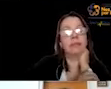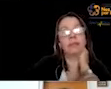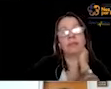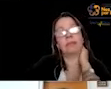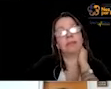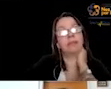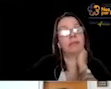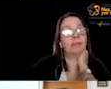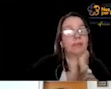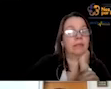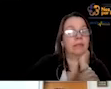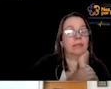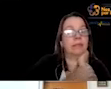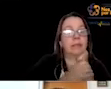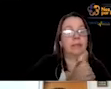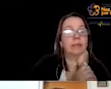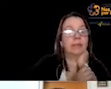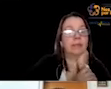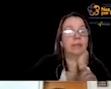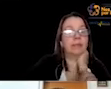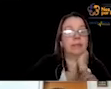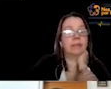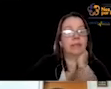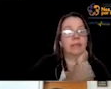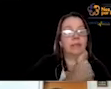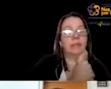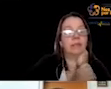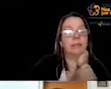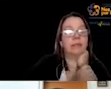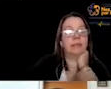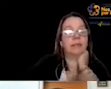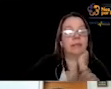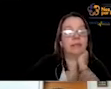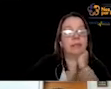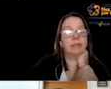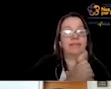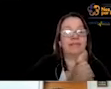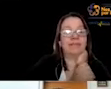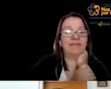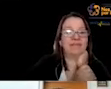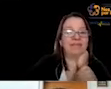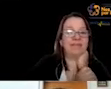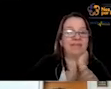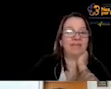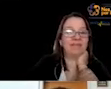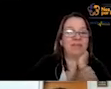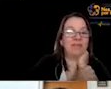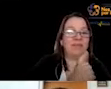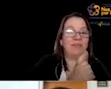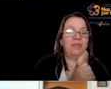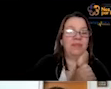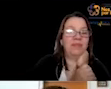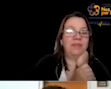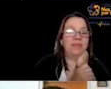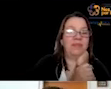O sea, no tenemos excusa, tenemos ahora con todas las variedades también de leche, tenemos leche chocolatada, tenemos, para aquellas personas que dicen ser